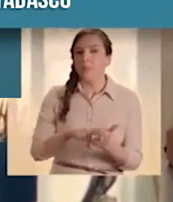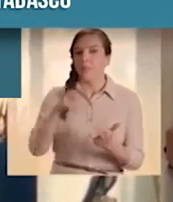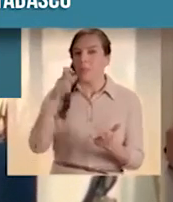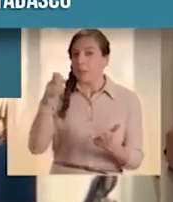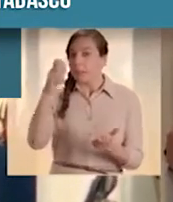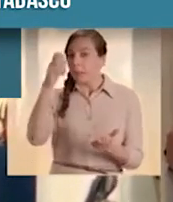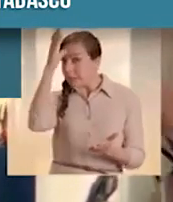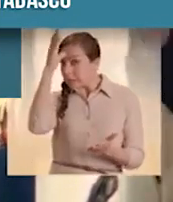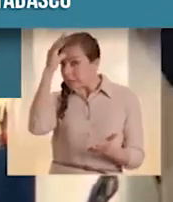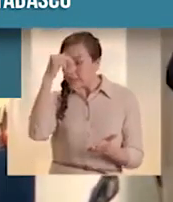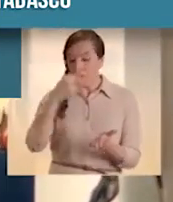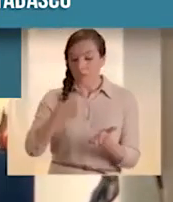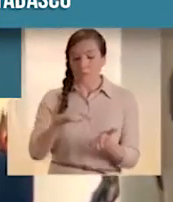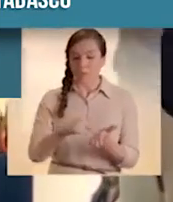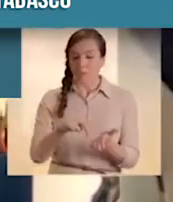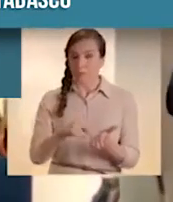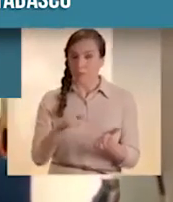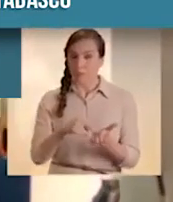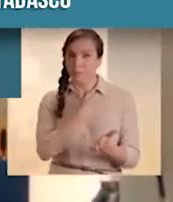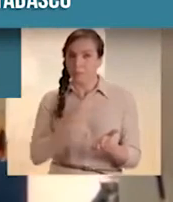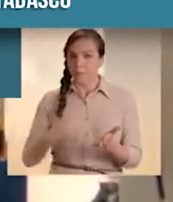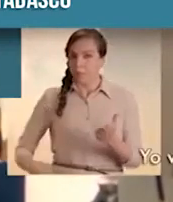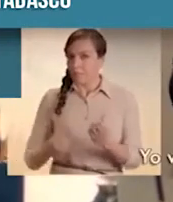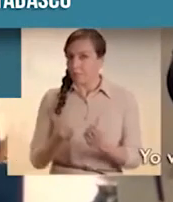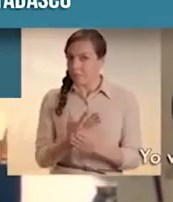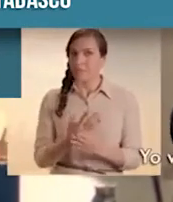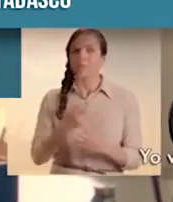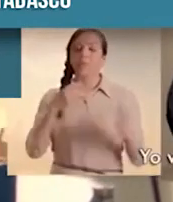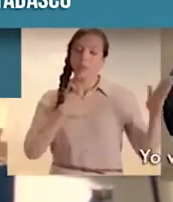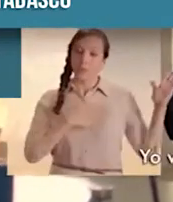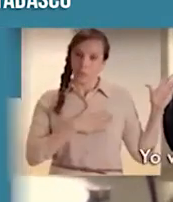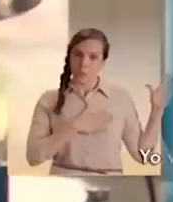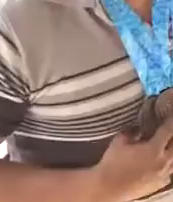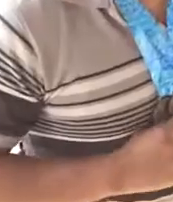a los aspirantes a ocupar un cargo de elección popular.